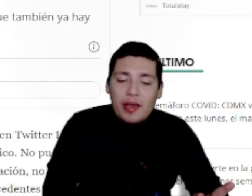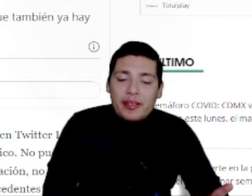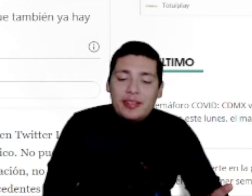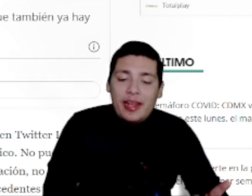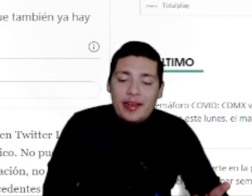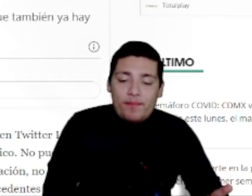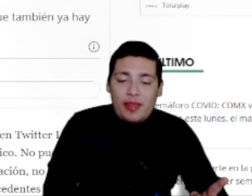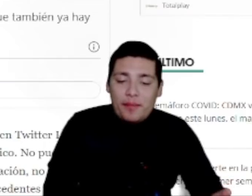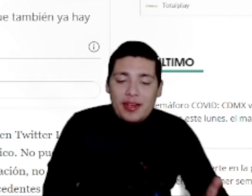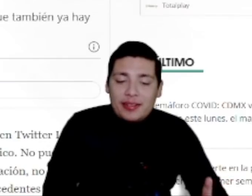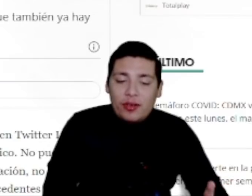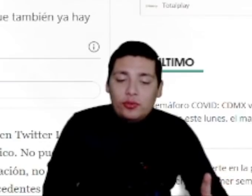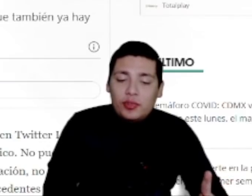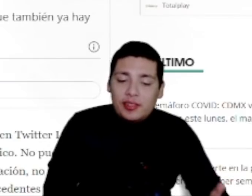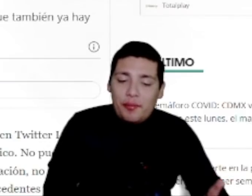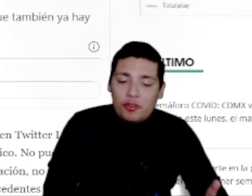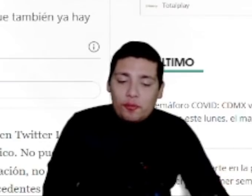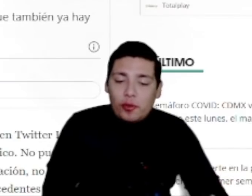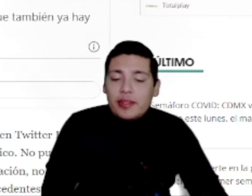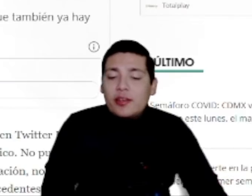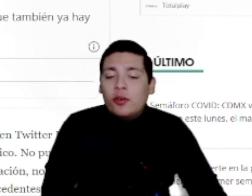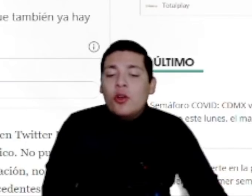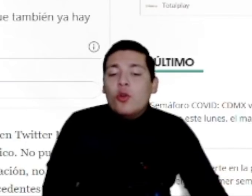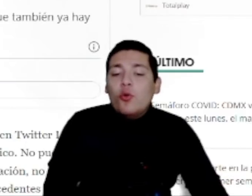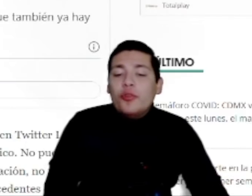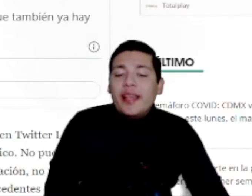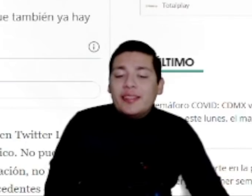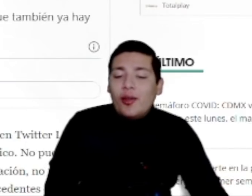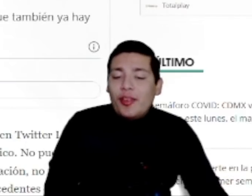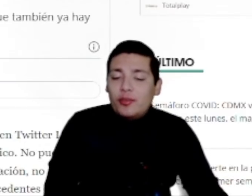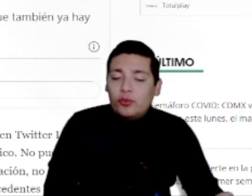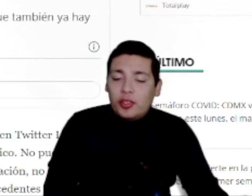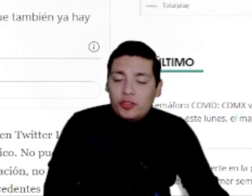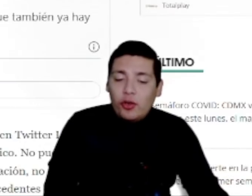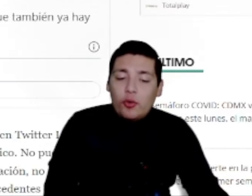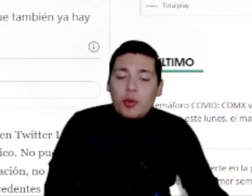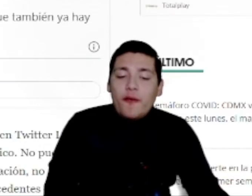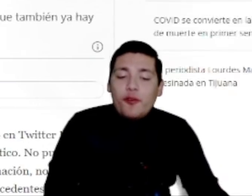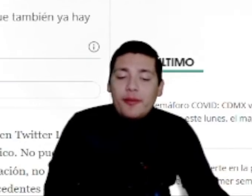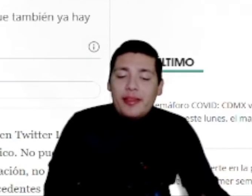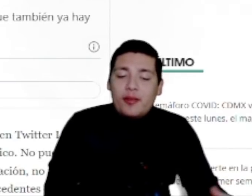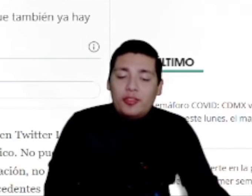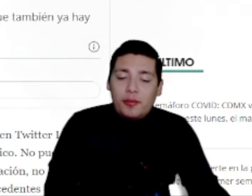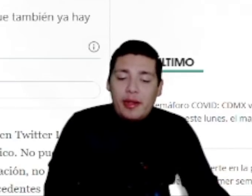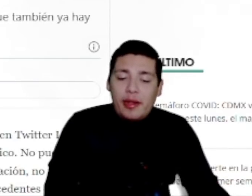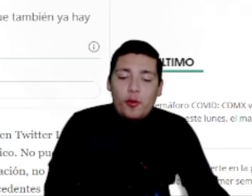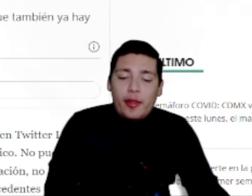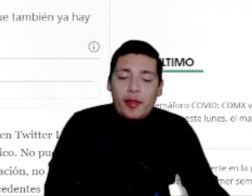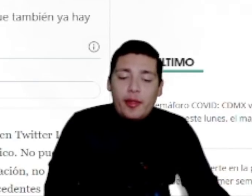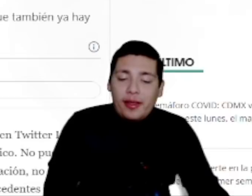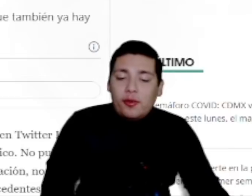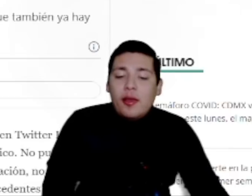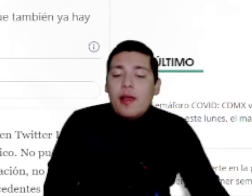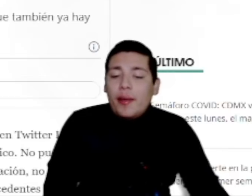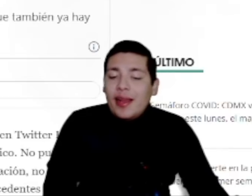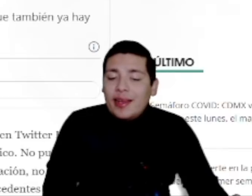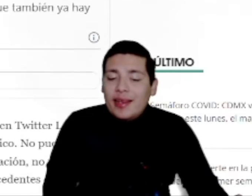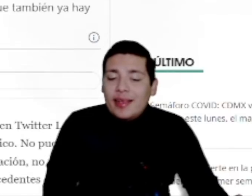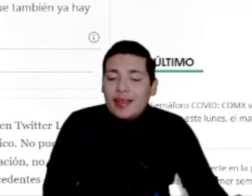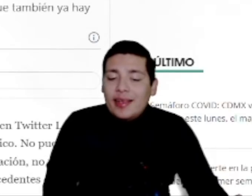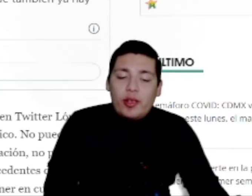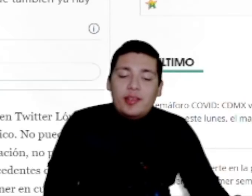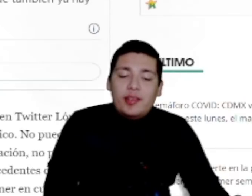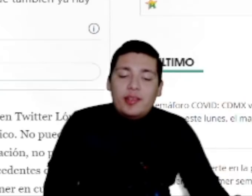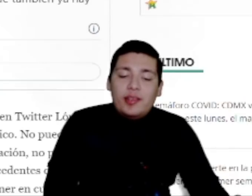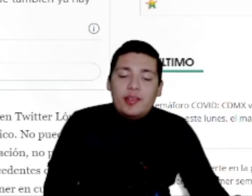Hugo Chávez y Lenin también hicieron su testamento político, un deseo de sucesión, una forma de conservar el poder de facto para